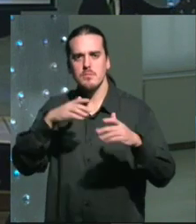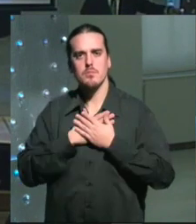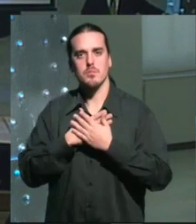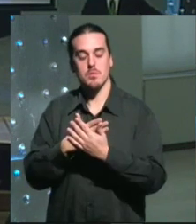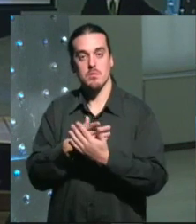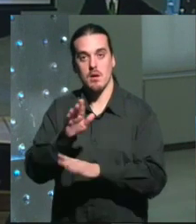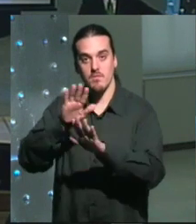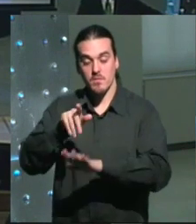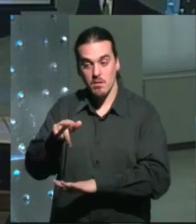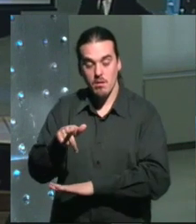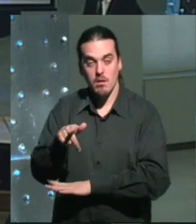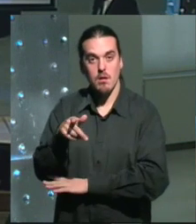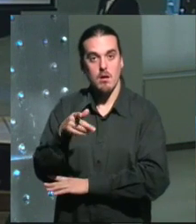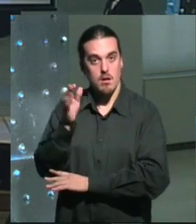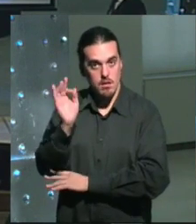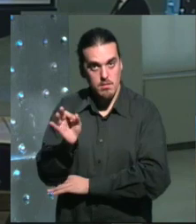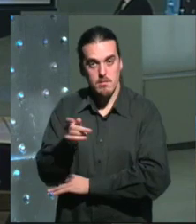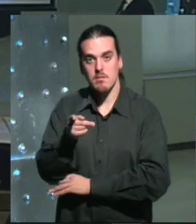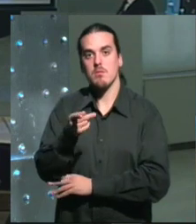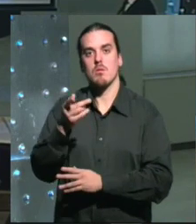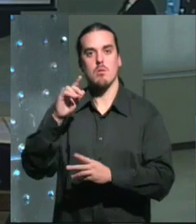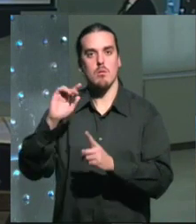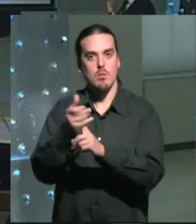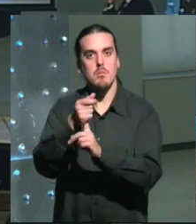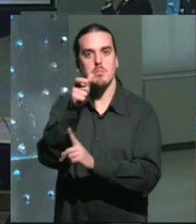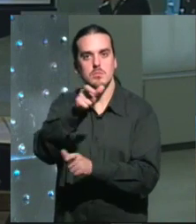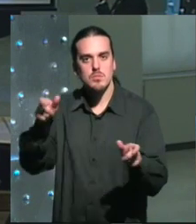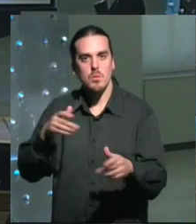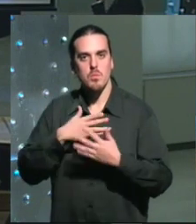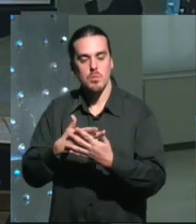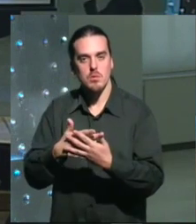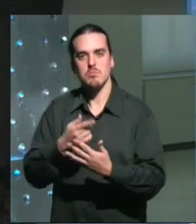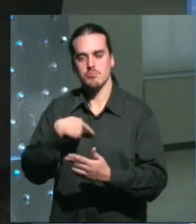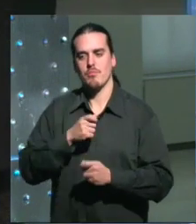personas. Inmediatamente se le daban los recursos. Reportan a coordinadores, pero